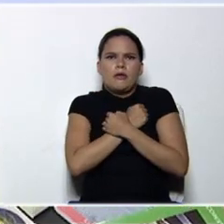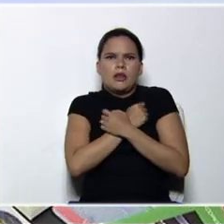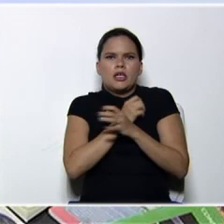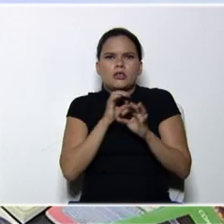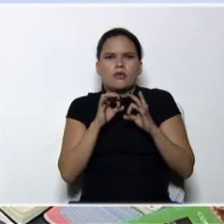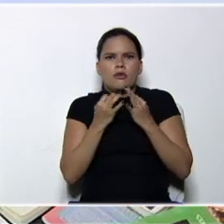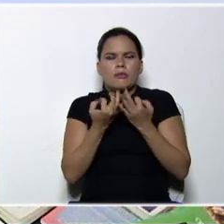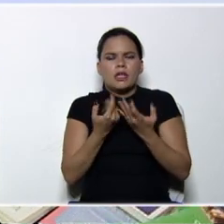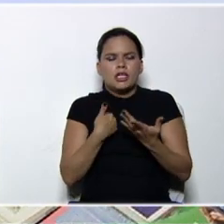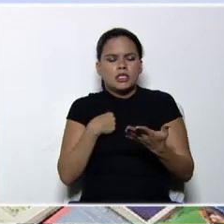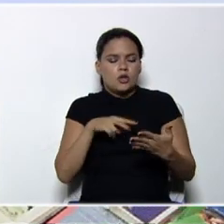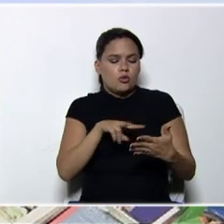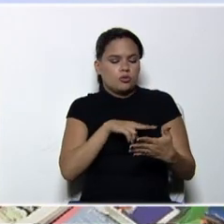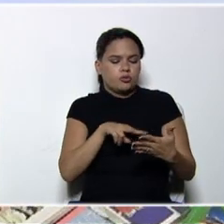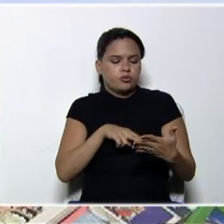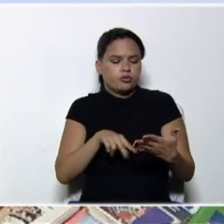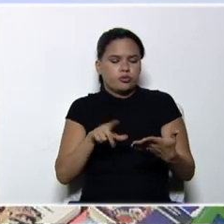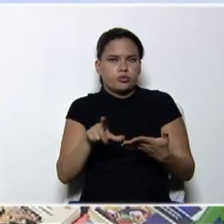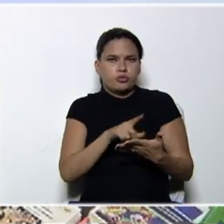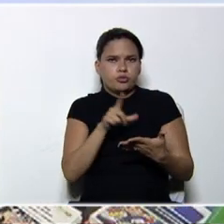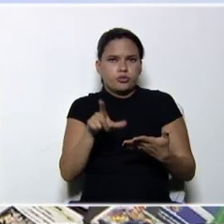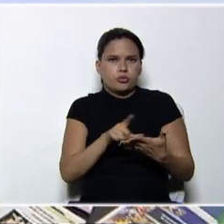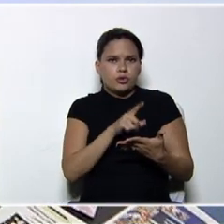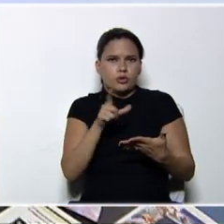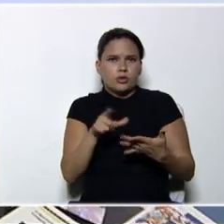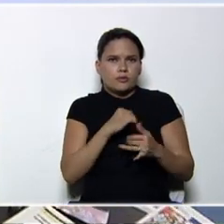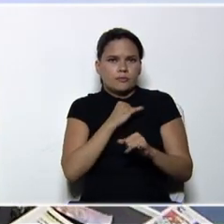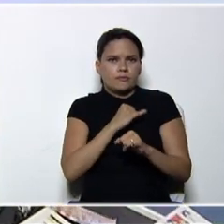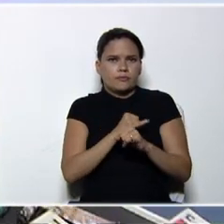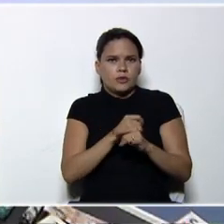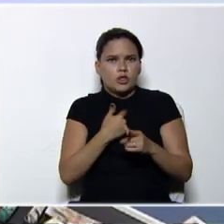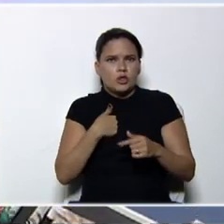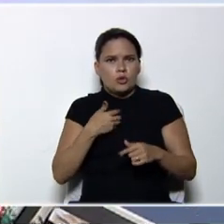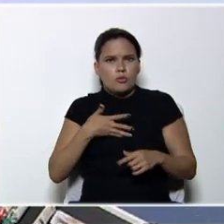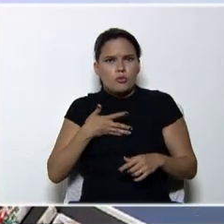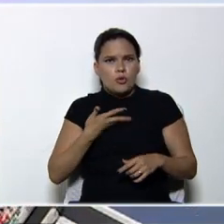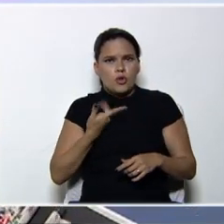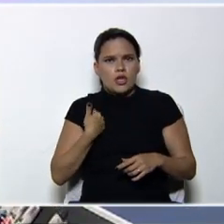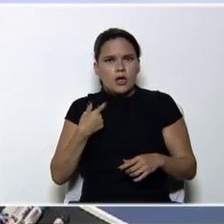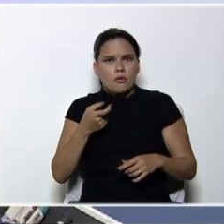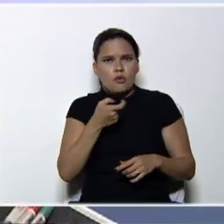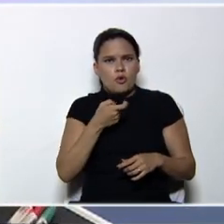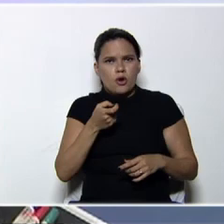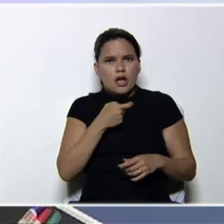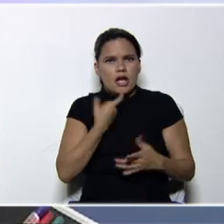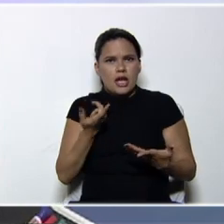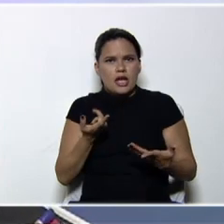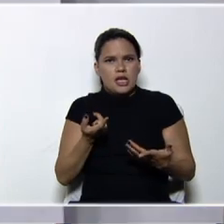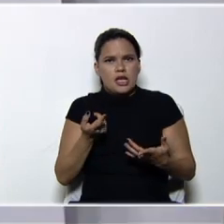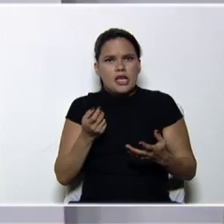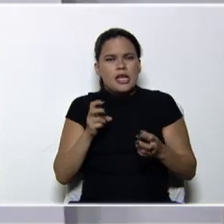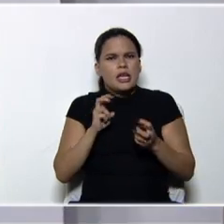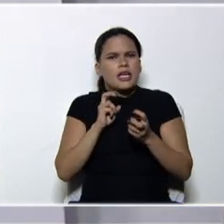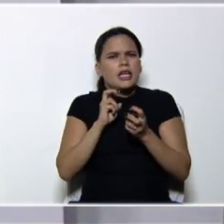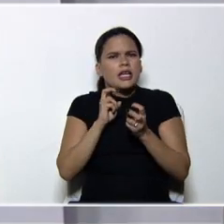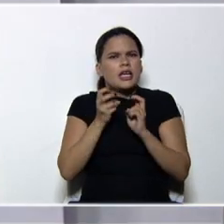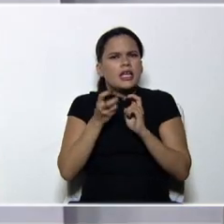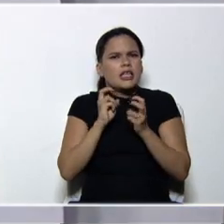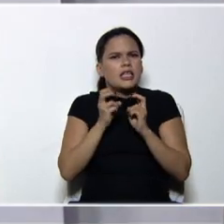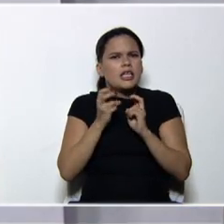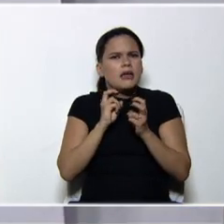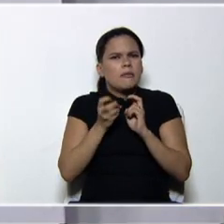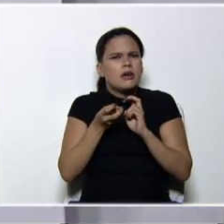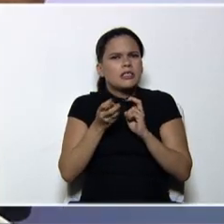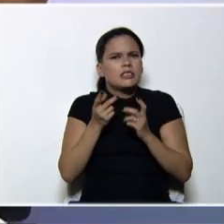información en los textos o en las redes, ¿verdad?, podría yo buscar qué temas están o abordan